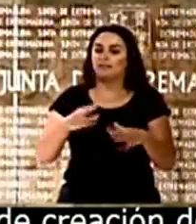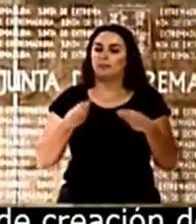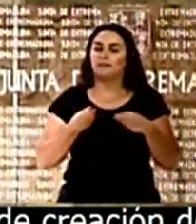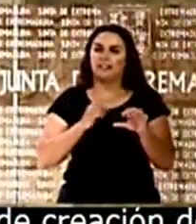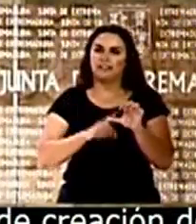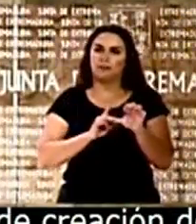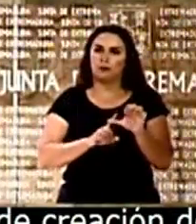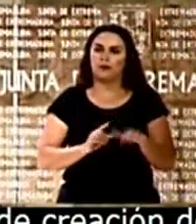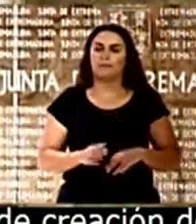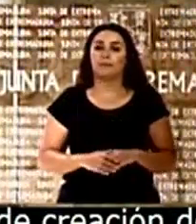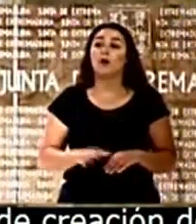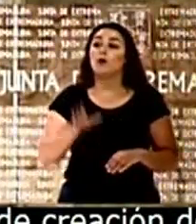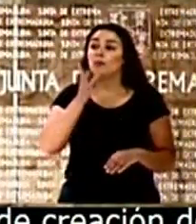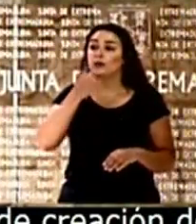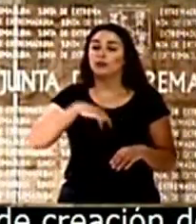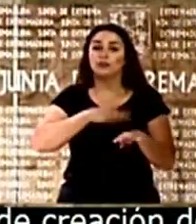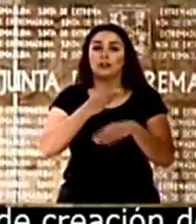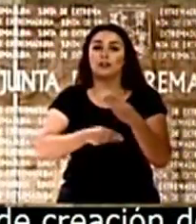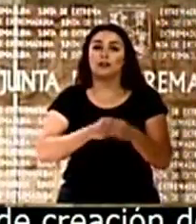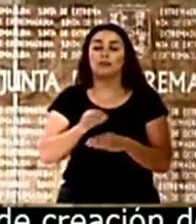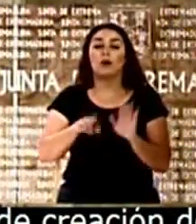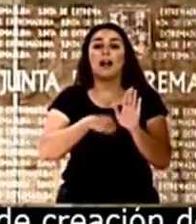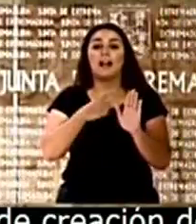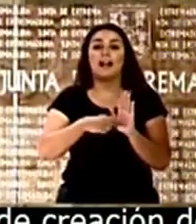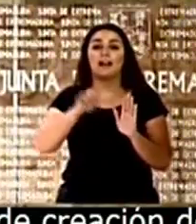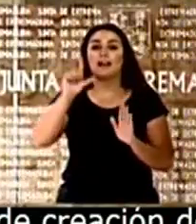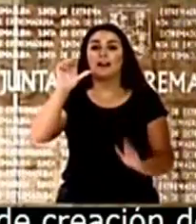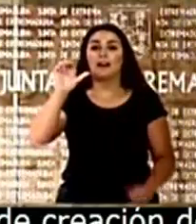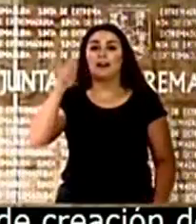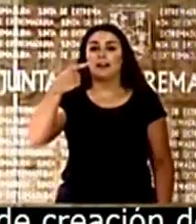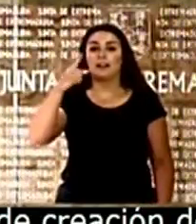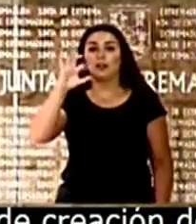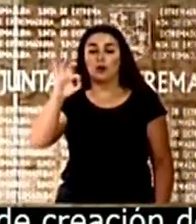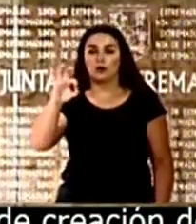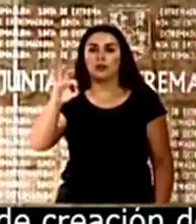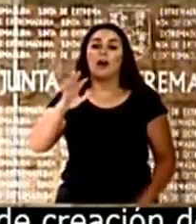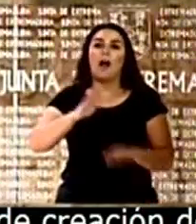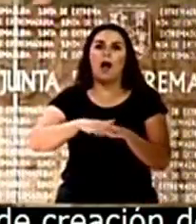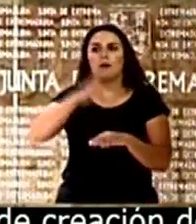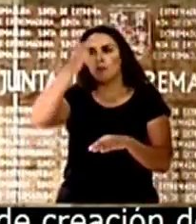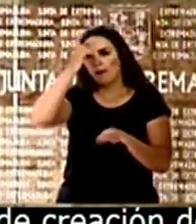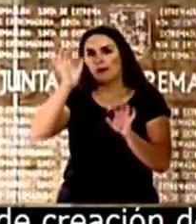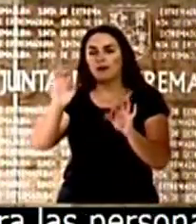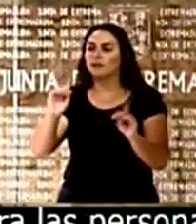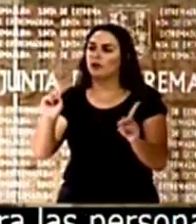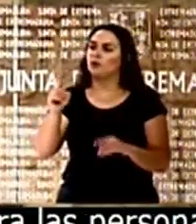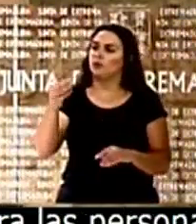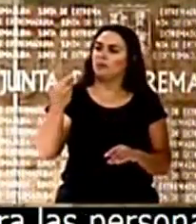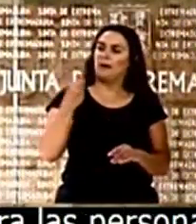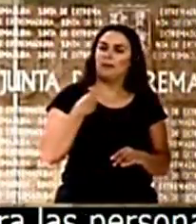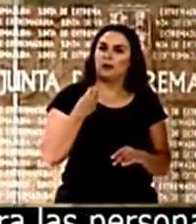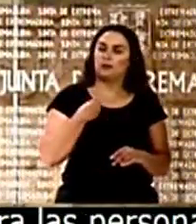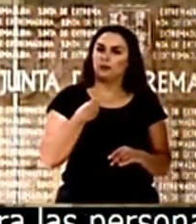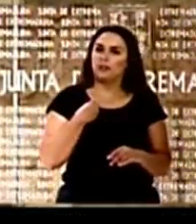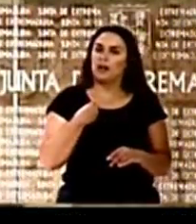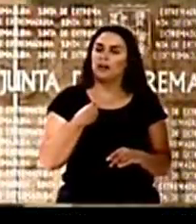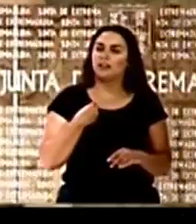Extremadura. Y por eso hicimos la ley legio. No lo hicimos con nombres y apellidos para nadie. Si usted me pregunta,